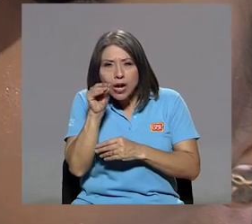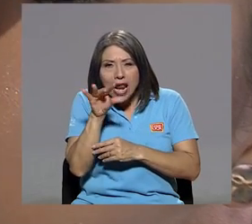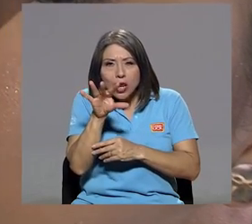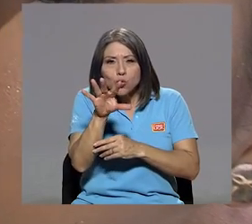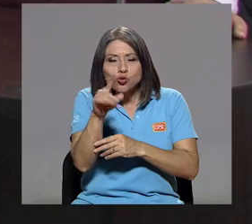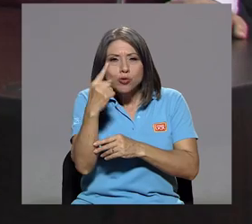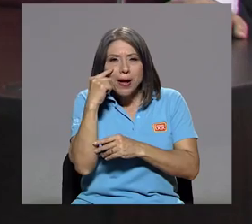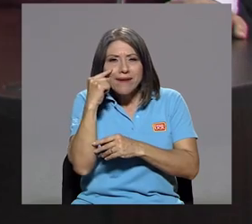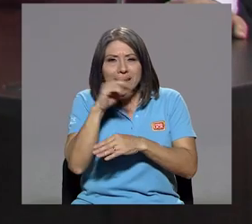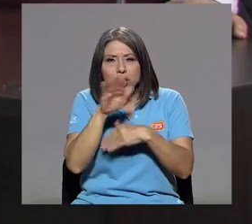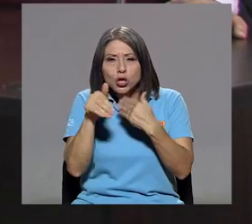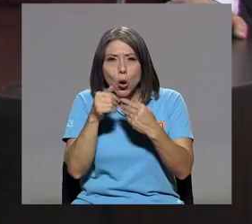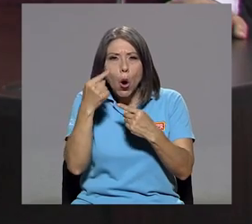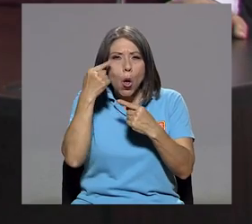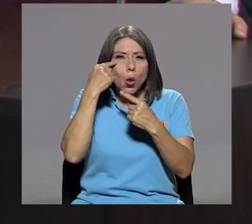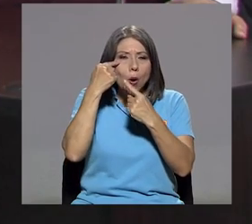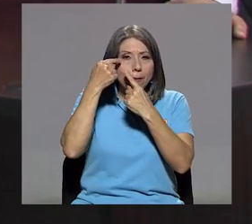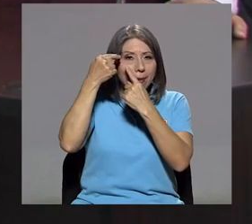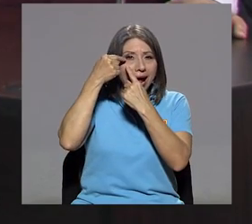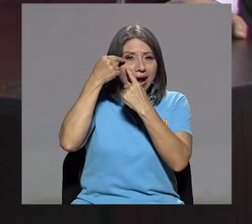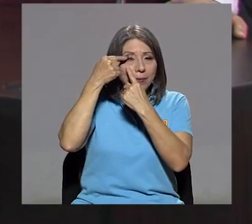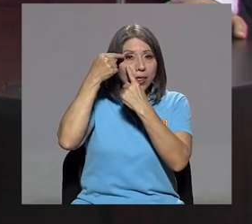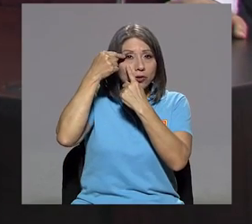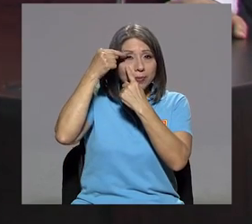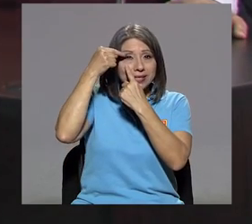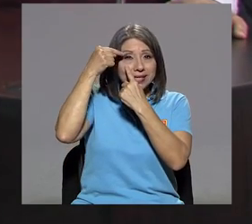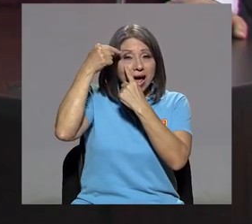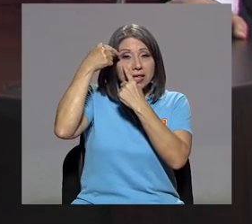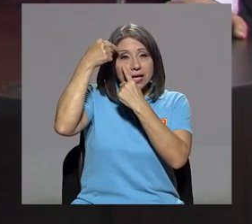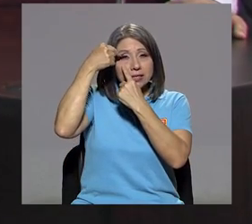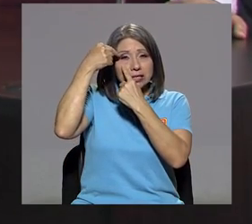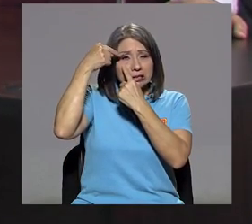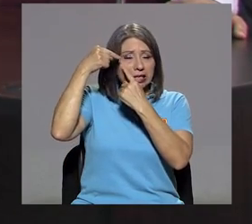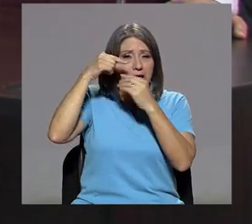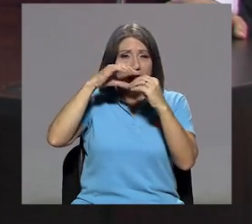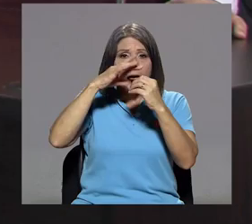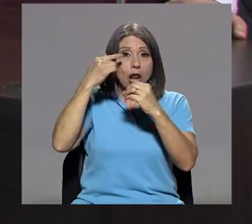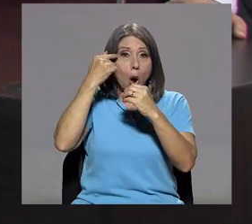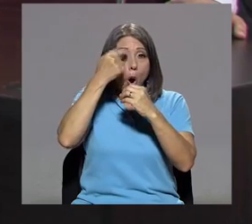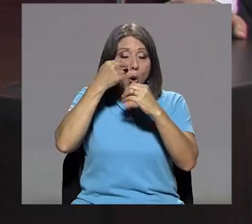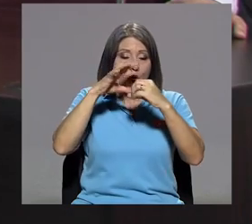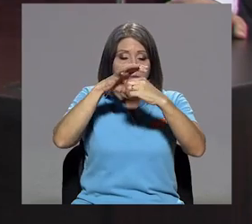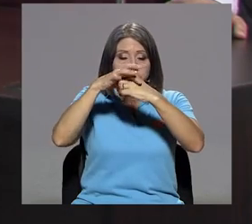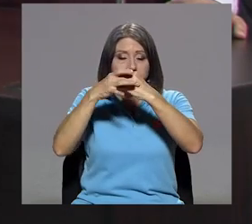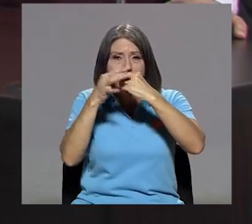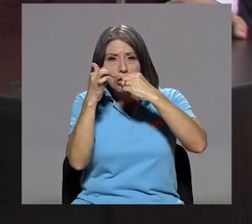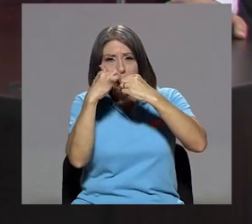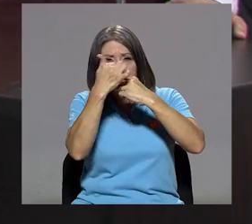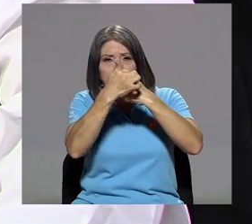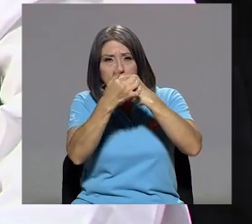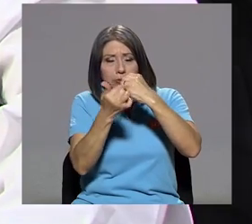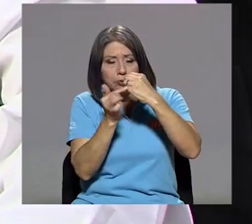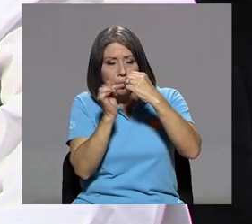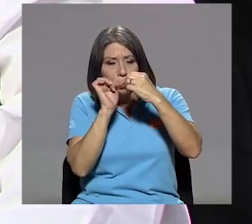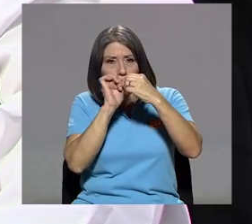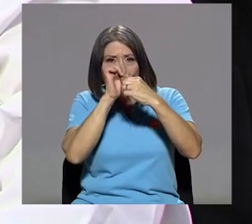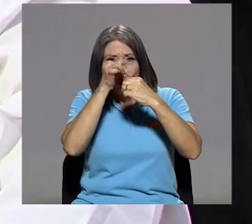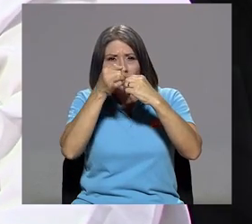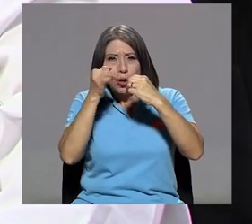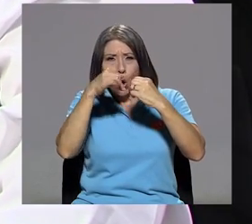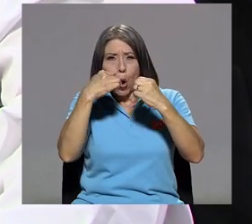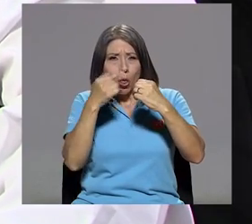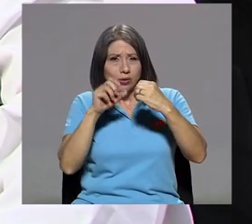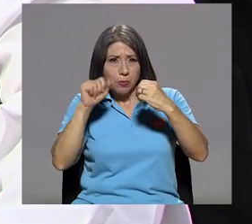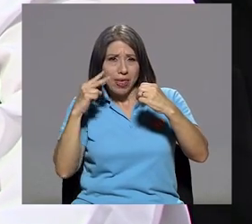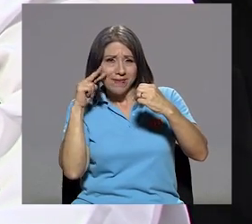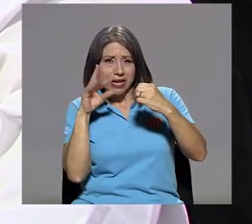las estructuras anteriores. Los párpados, las pestañas, la conjuntiva, la córnea, el iris e incluso el líquido que